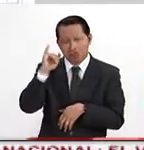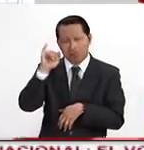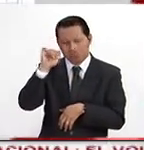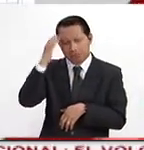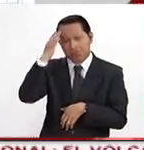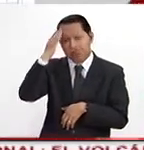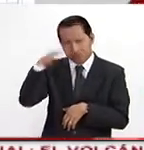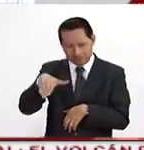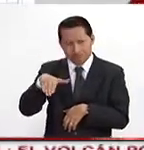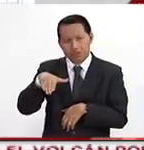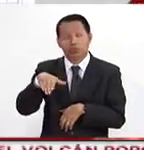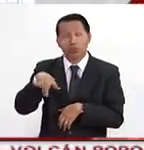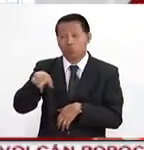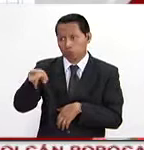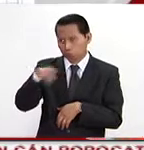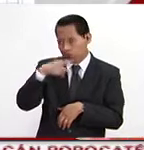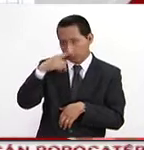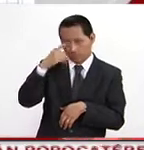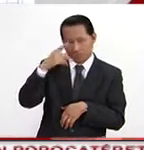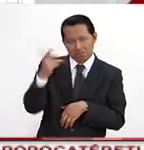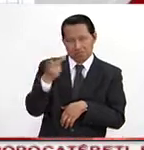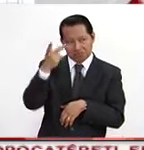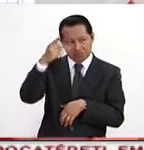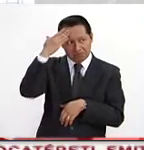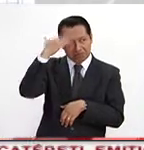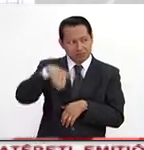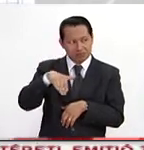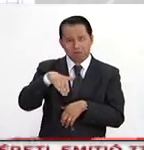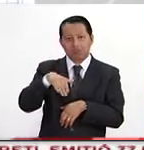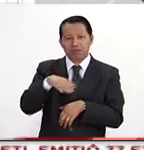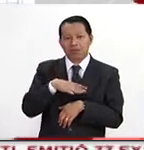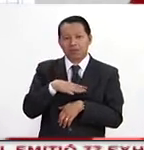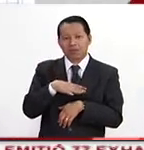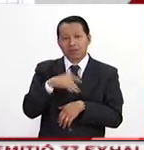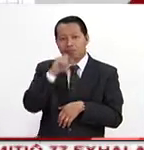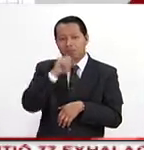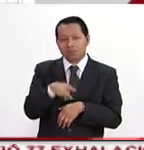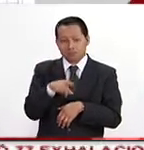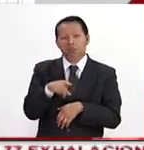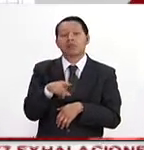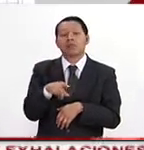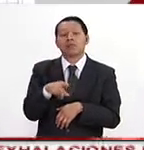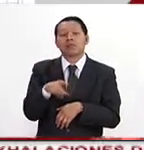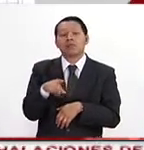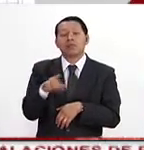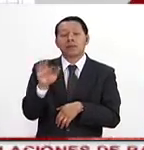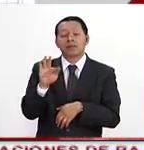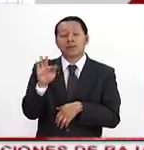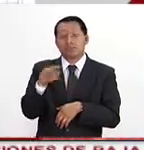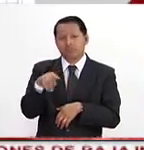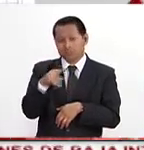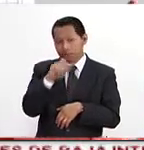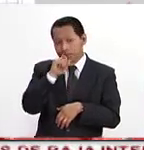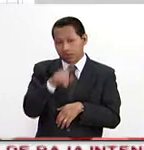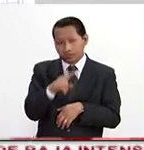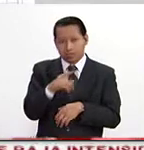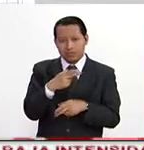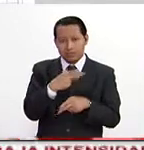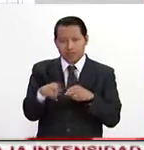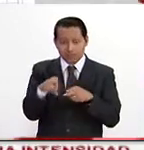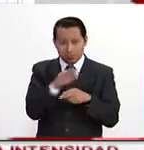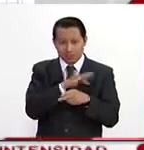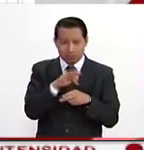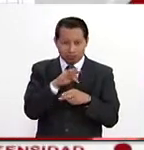yo no sé ustedes si hubieran a la mejora la mejor hasta la